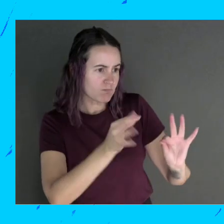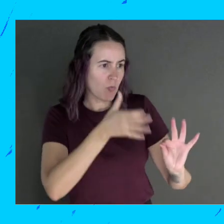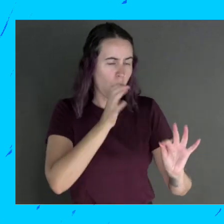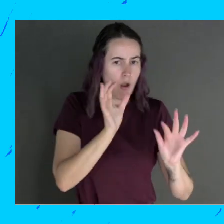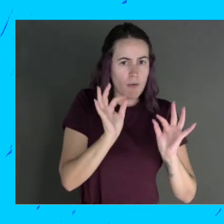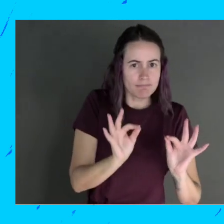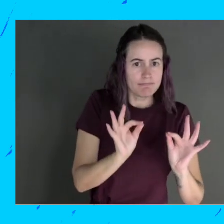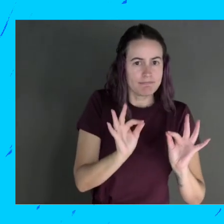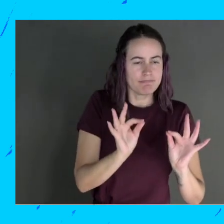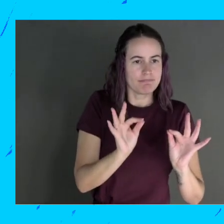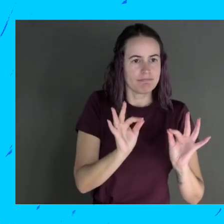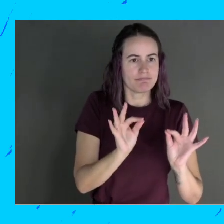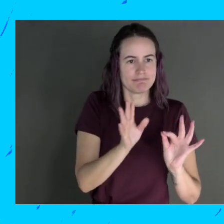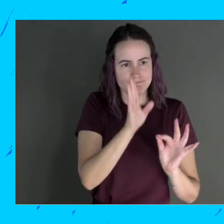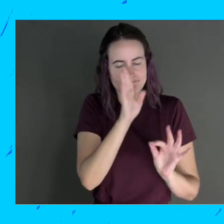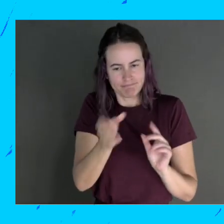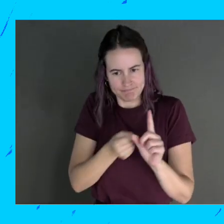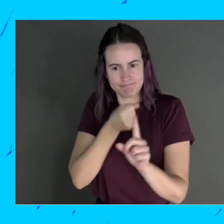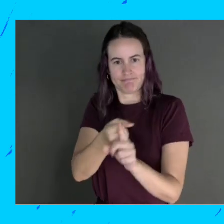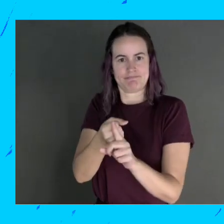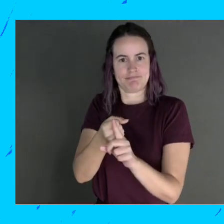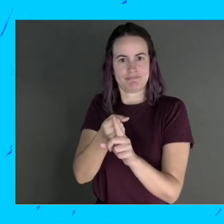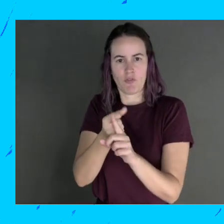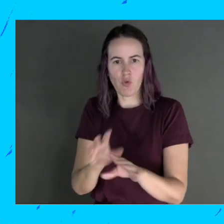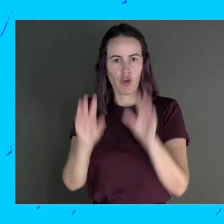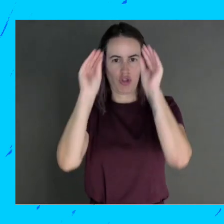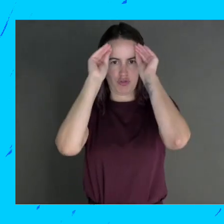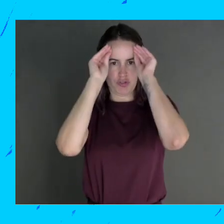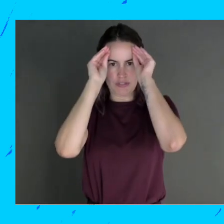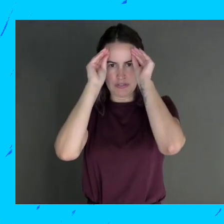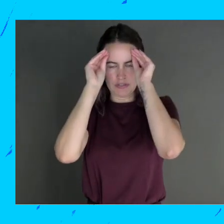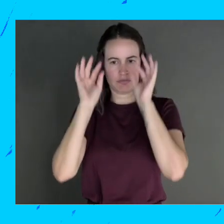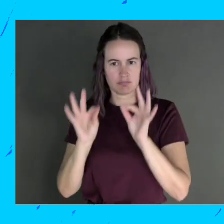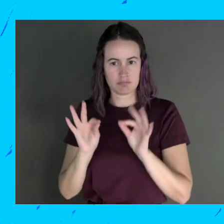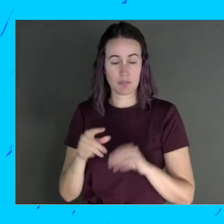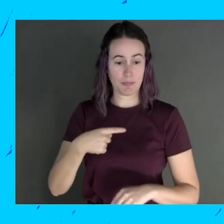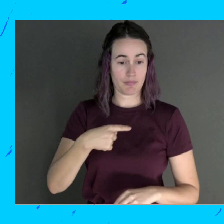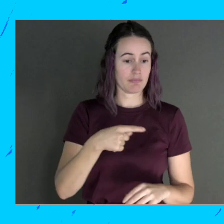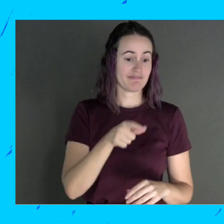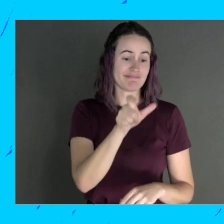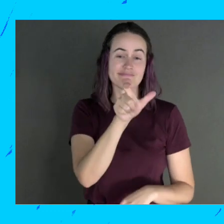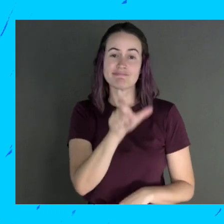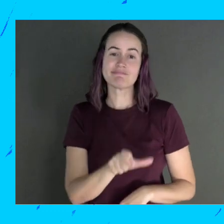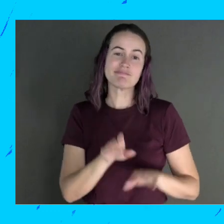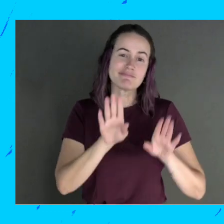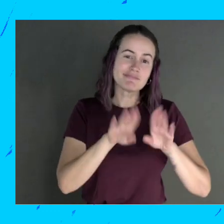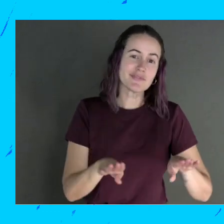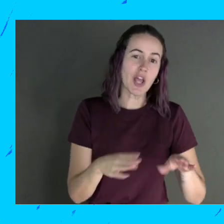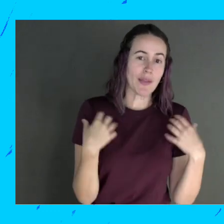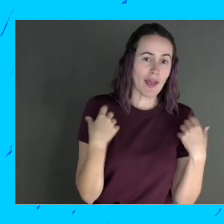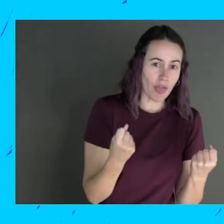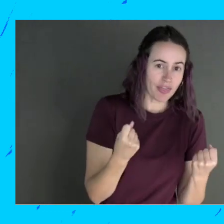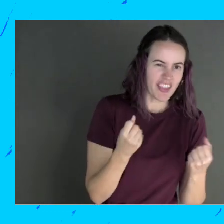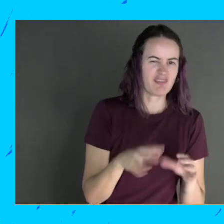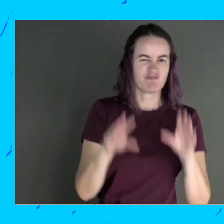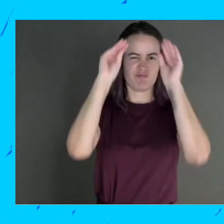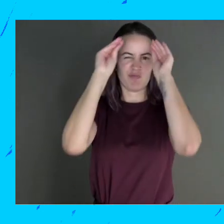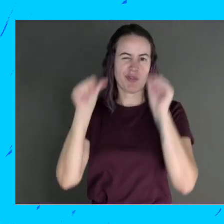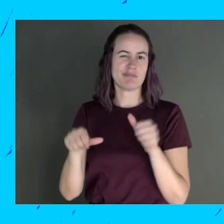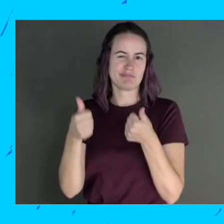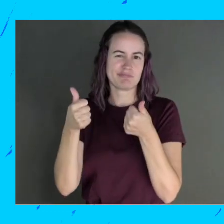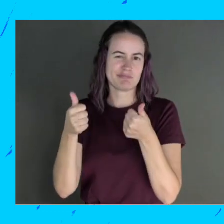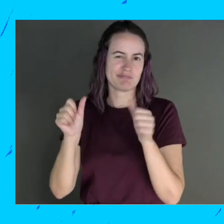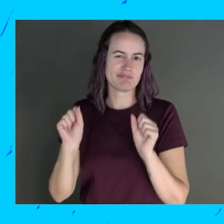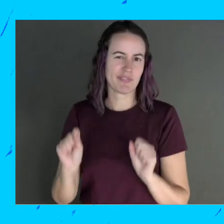y el bienestar de los alumnos determina resultados de aprendizaje. Así que los